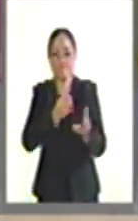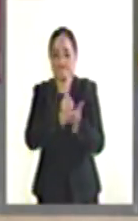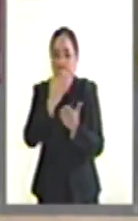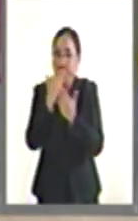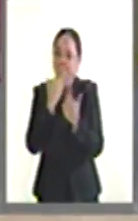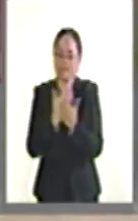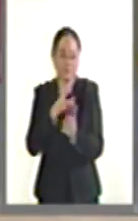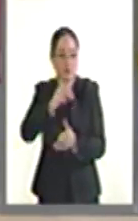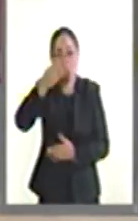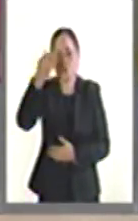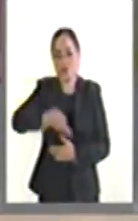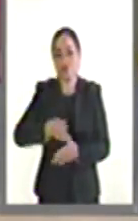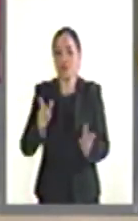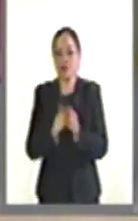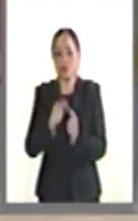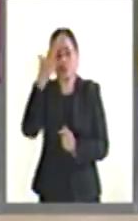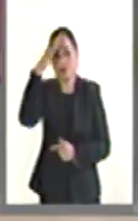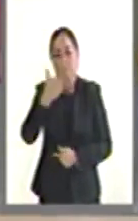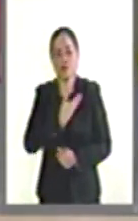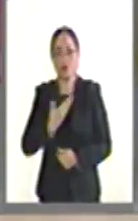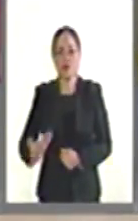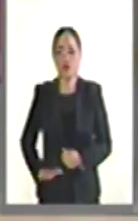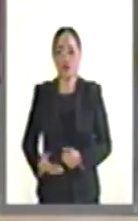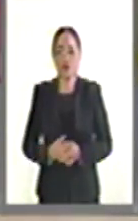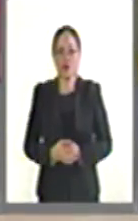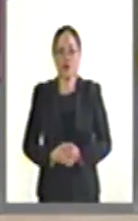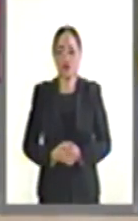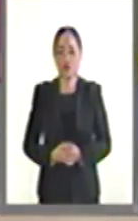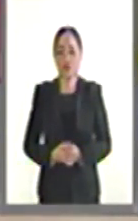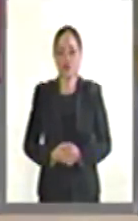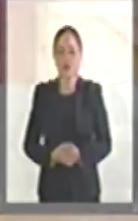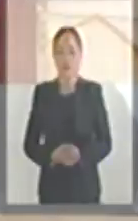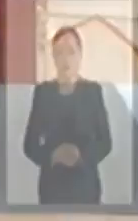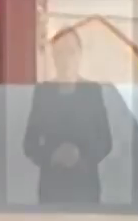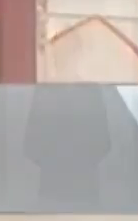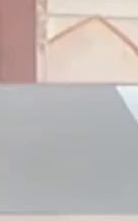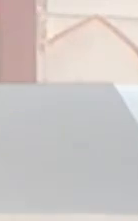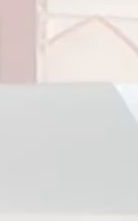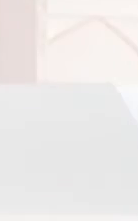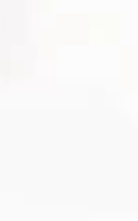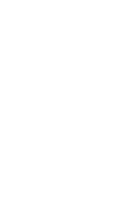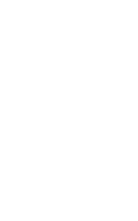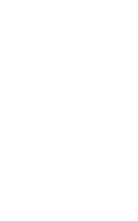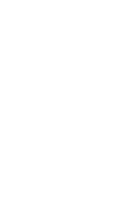del dictamen. Es cuanto, señor presidente. Muchas gracias, senador David Monreal Ávila.